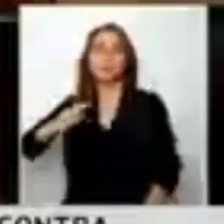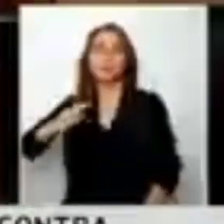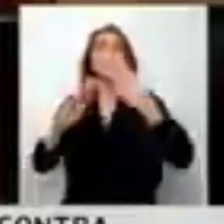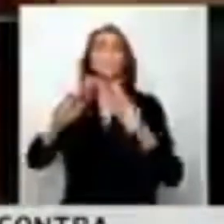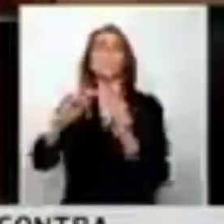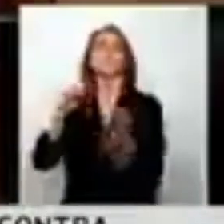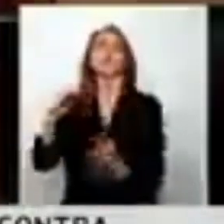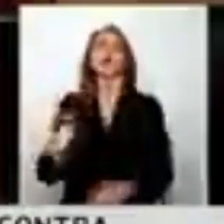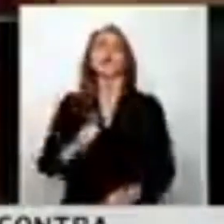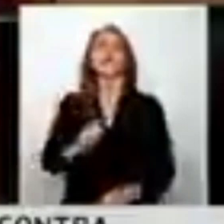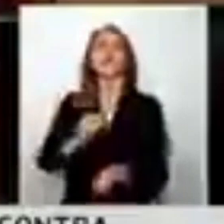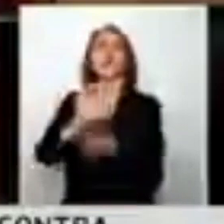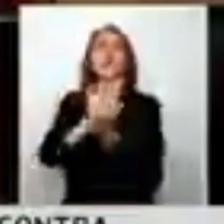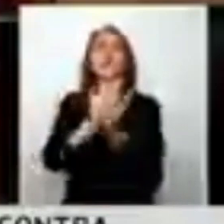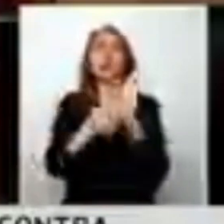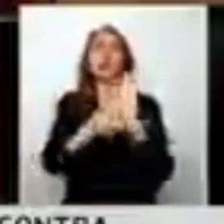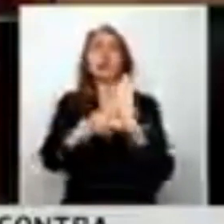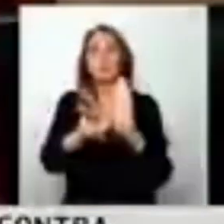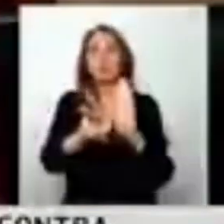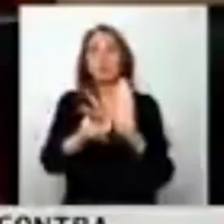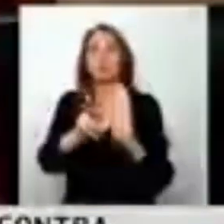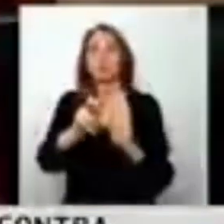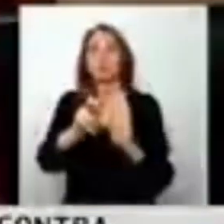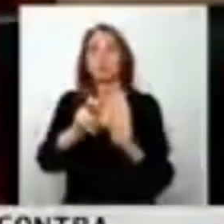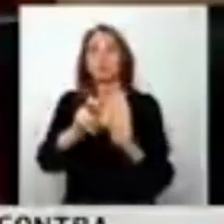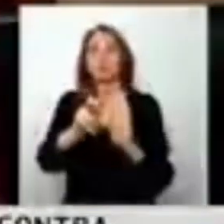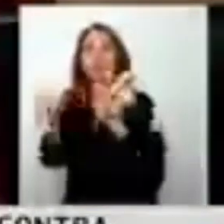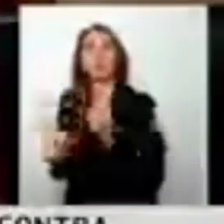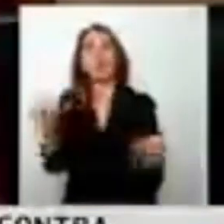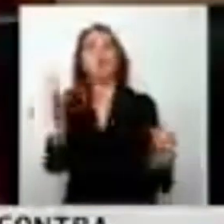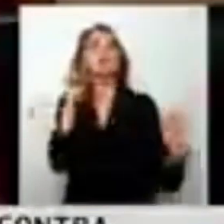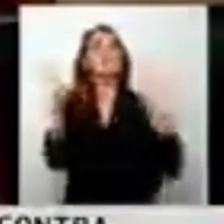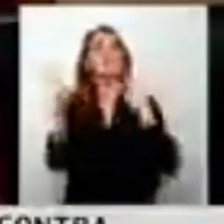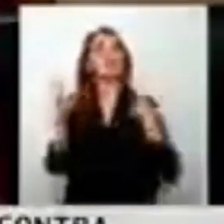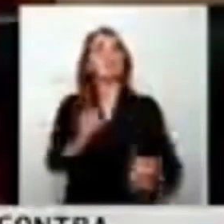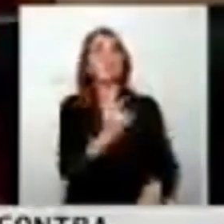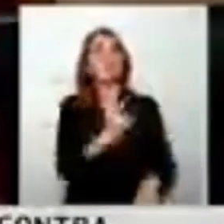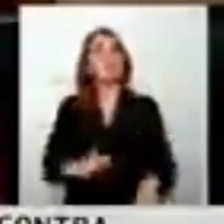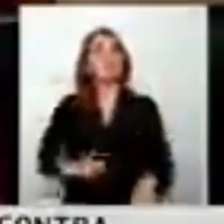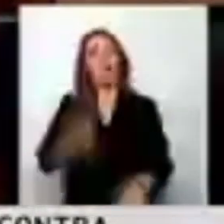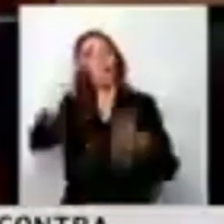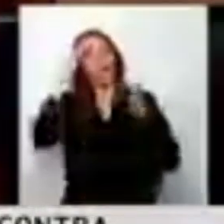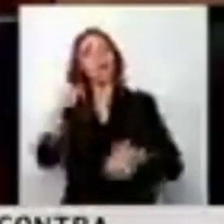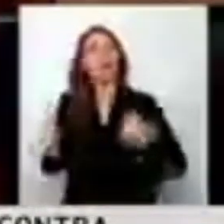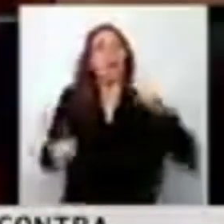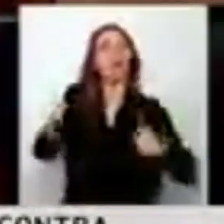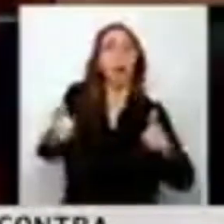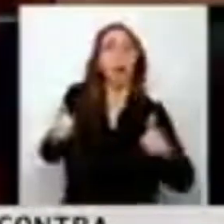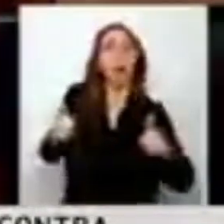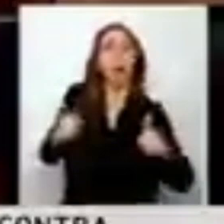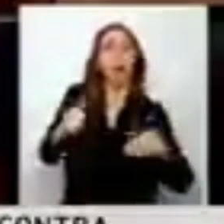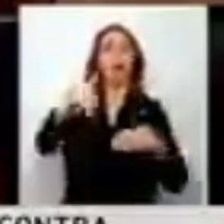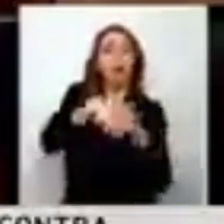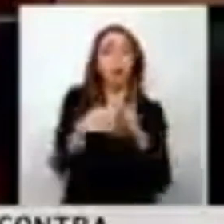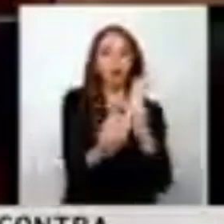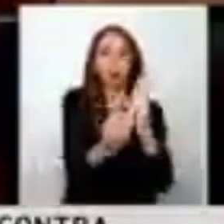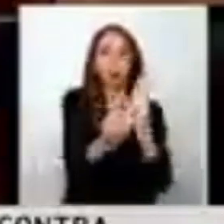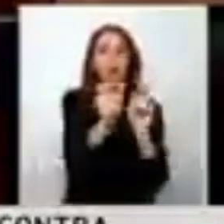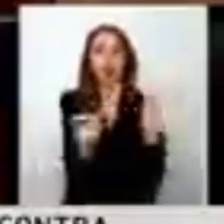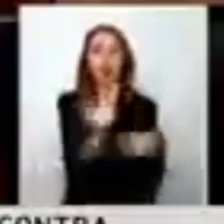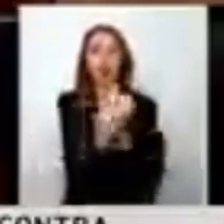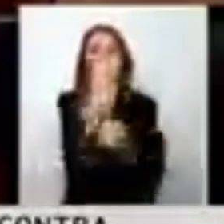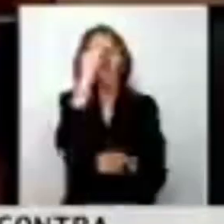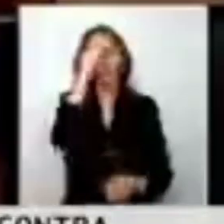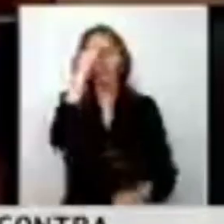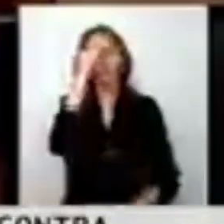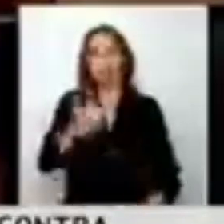eso en la votación de hoy, los señores y señoras parlamentarios tienen que decidir. ¿Merecen los carabineros y los policías de investigaciones